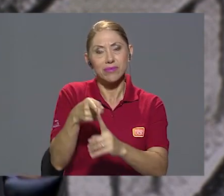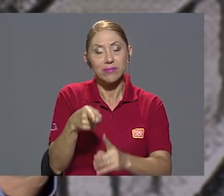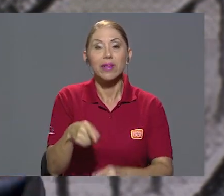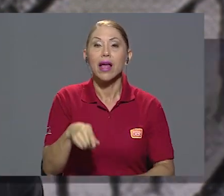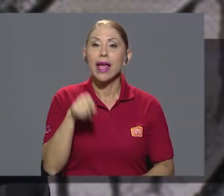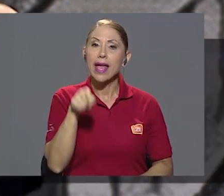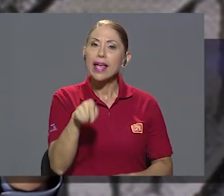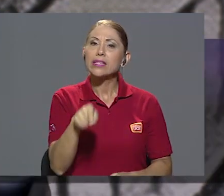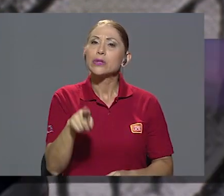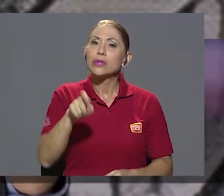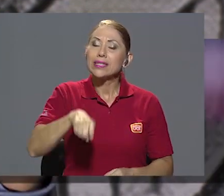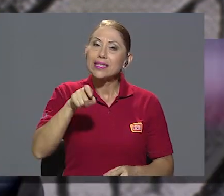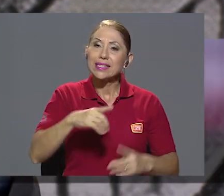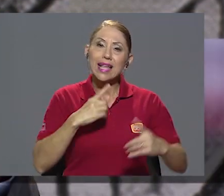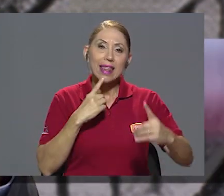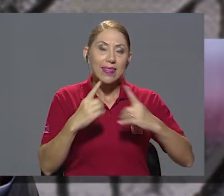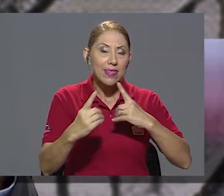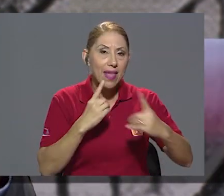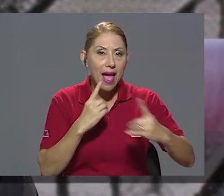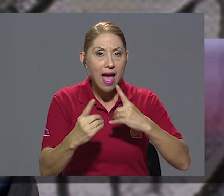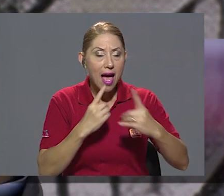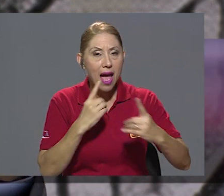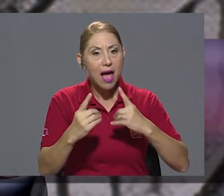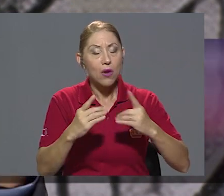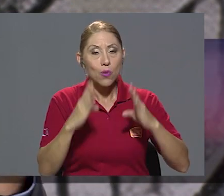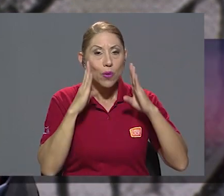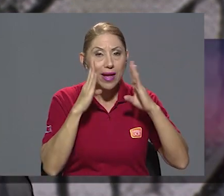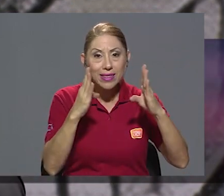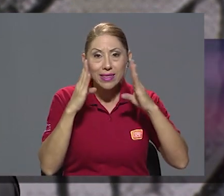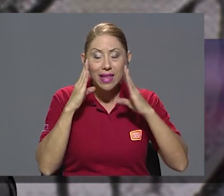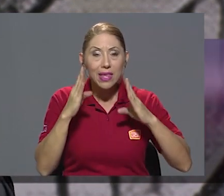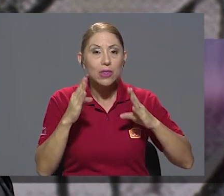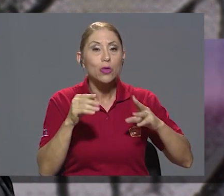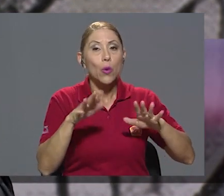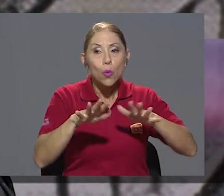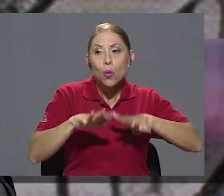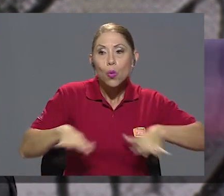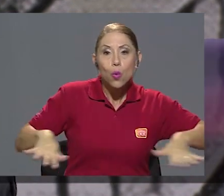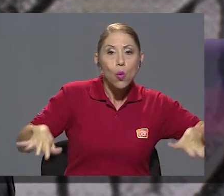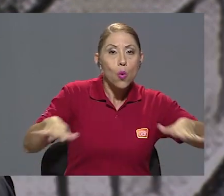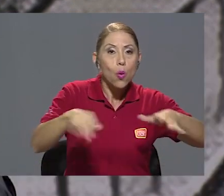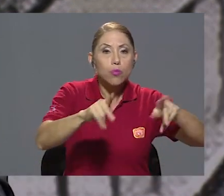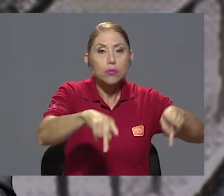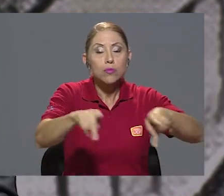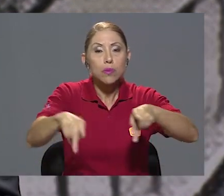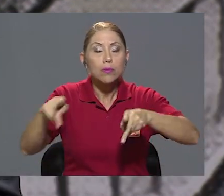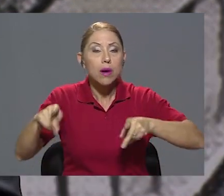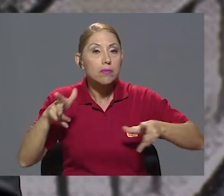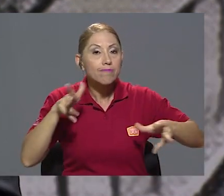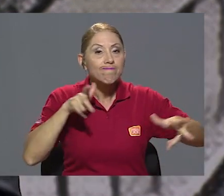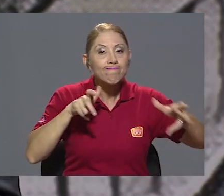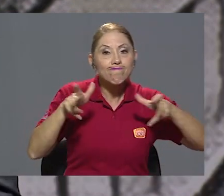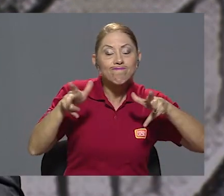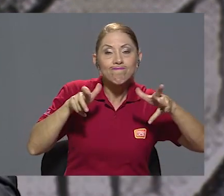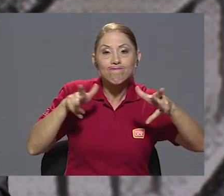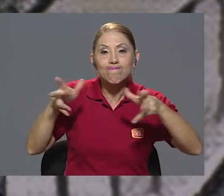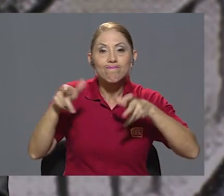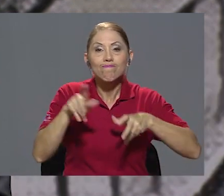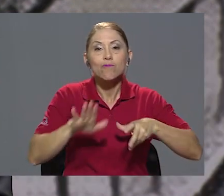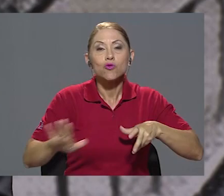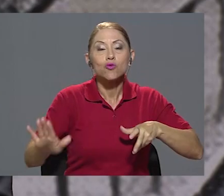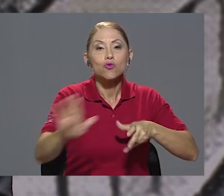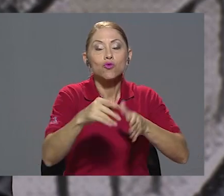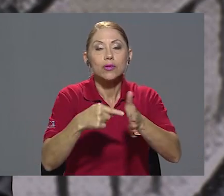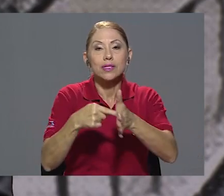por ese diálogo atento, esa escucha a lo que los contextos y las poblaciones en esos contextos también